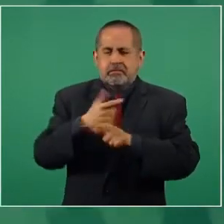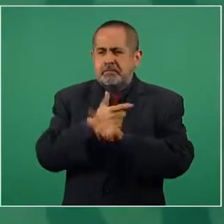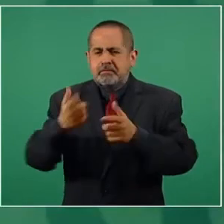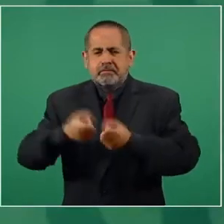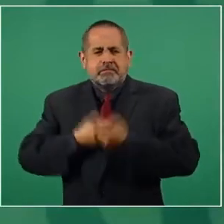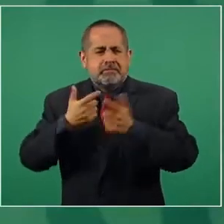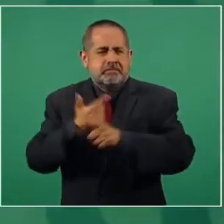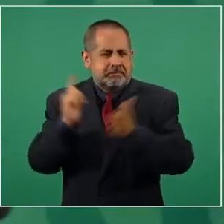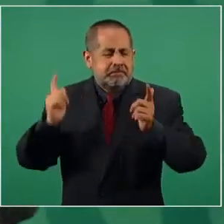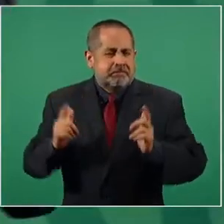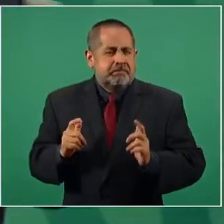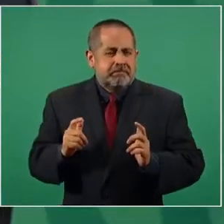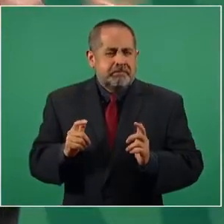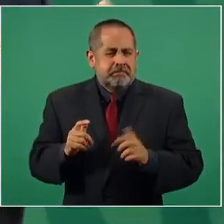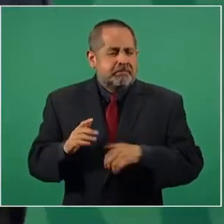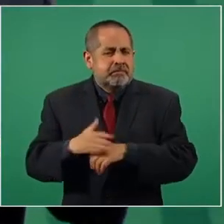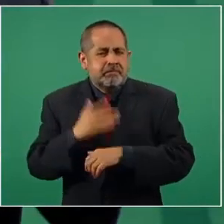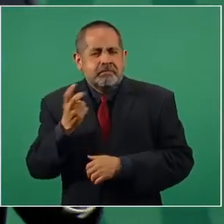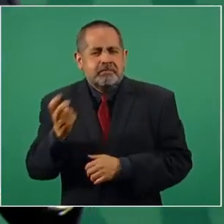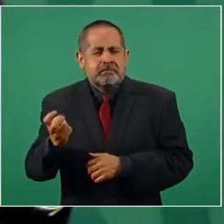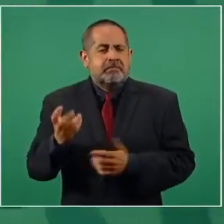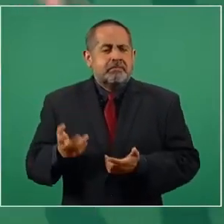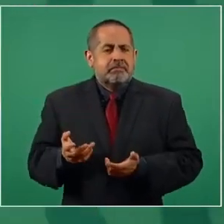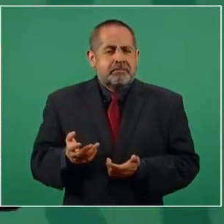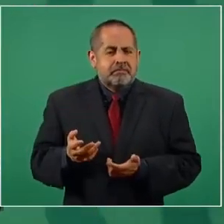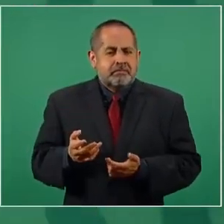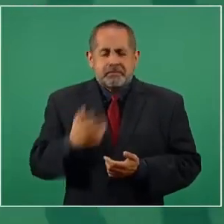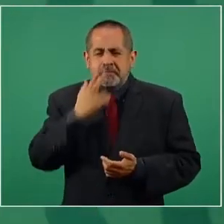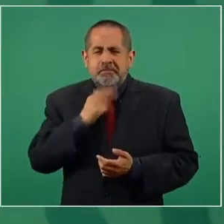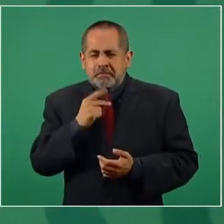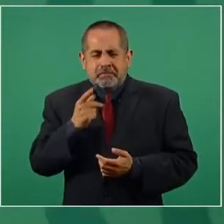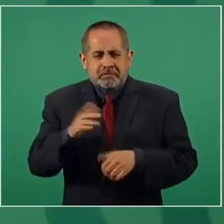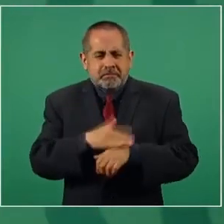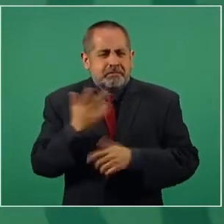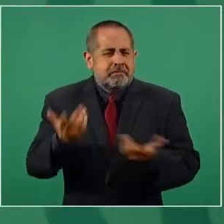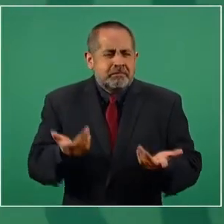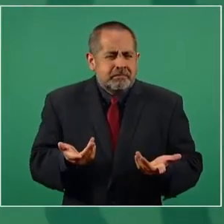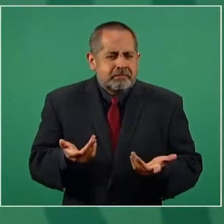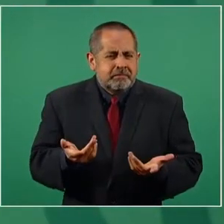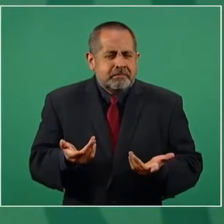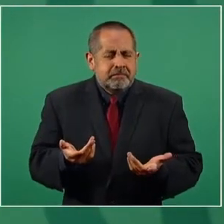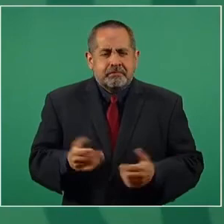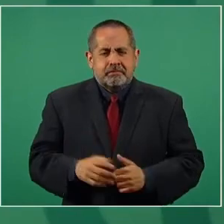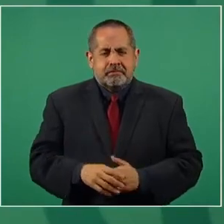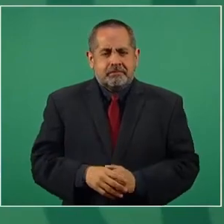libertad, ¿por qué eso no sirve?